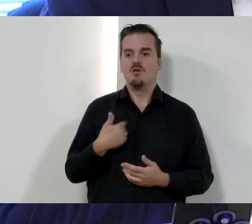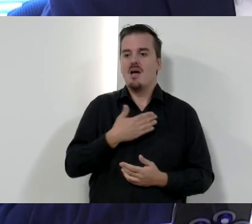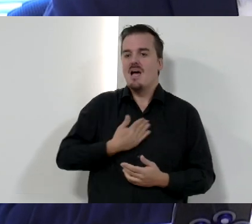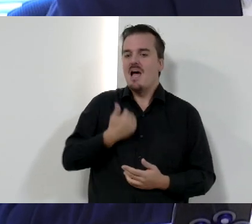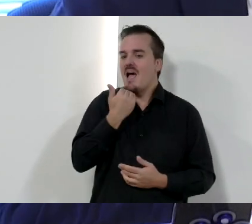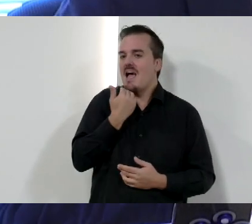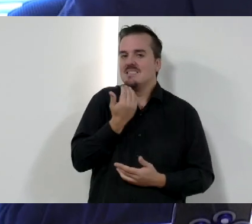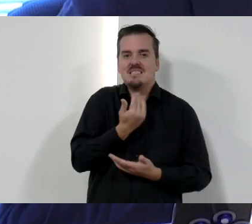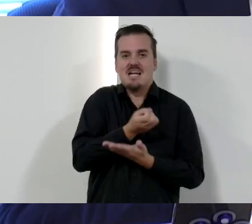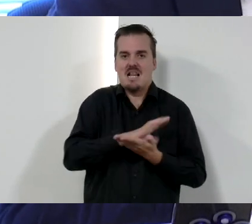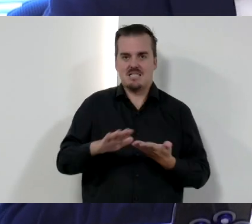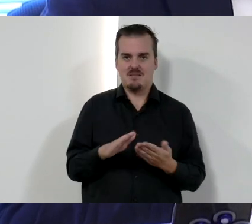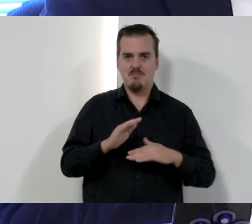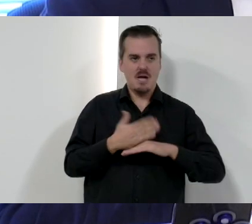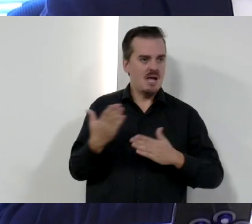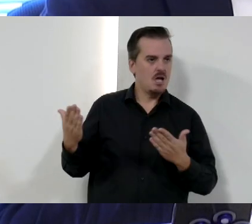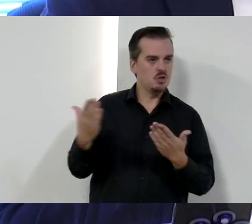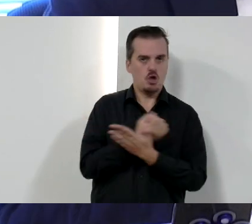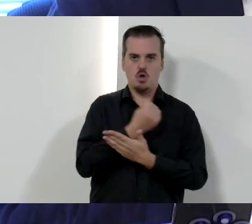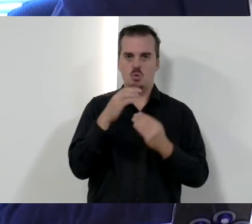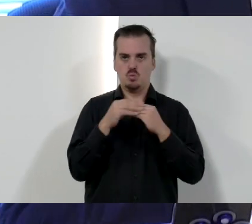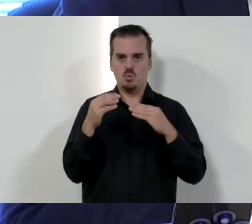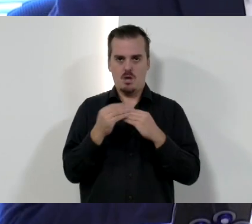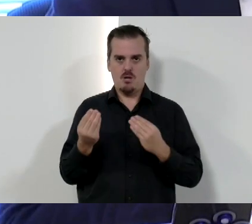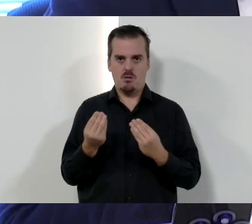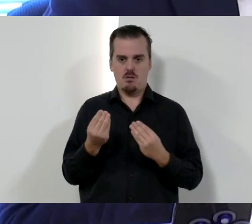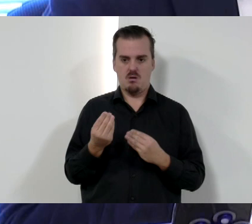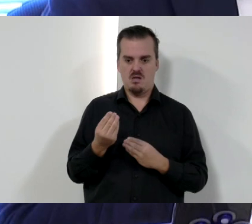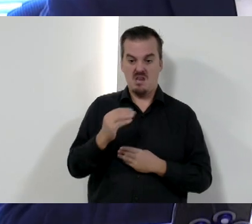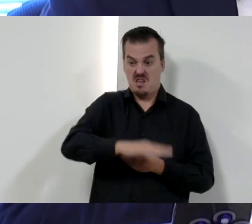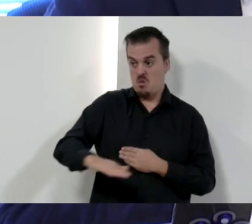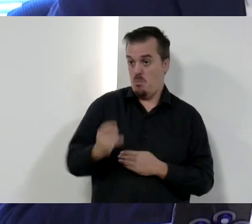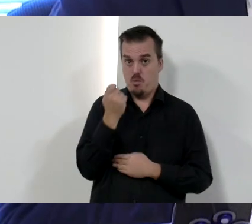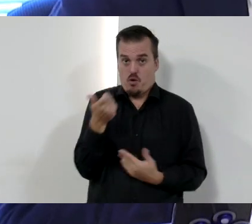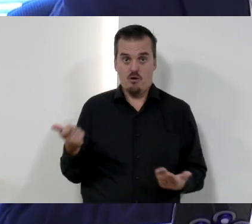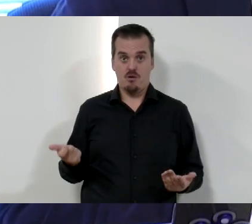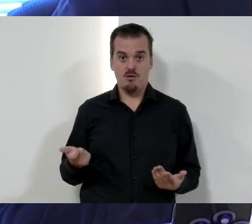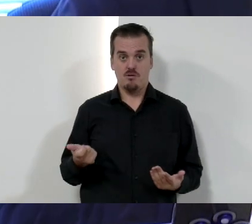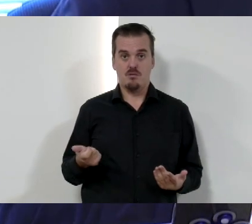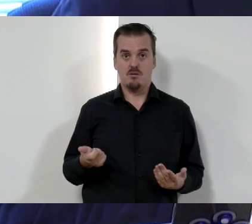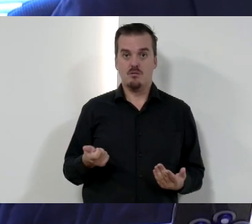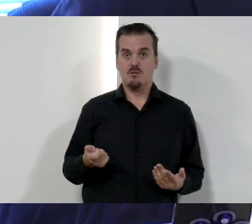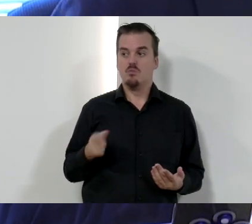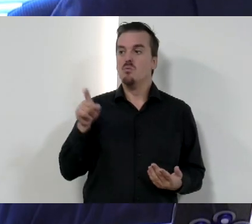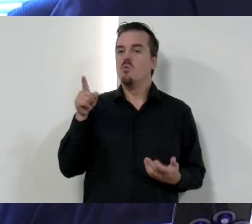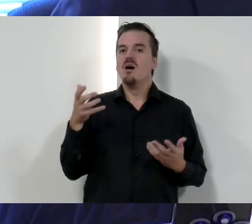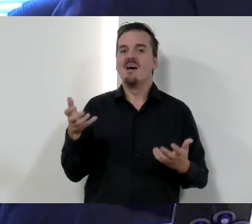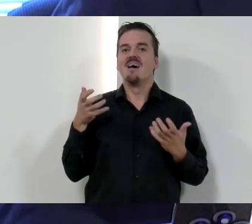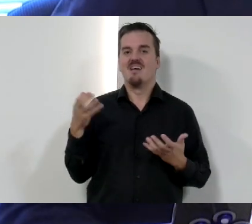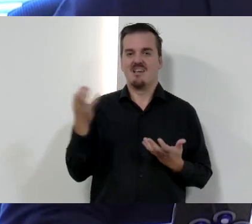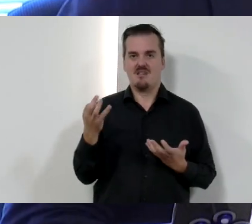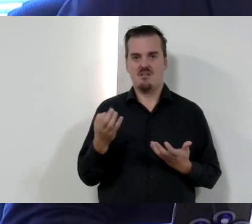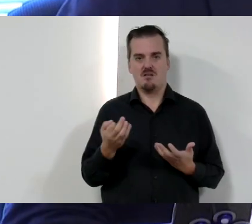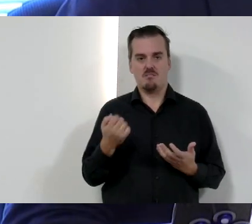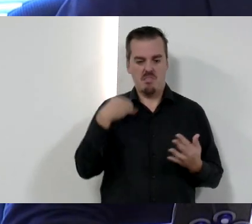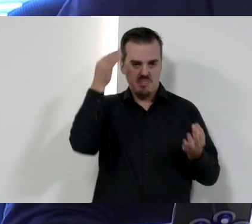Si usted quiere, lo ponemos gratis para todos los usuarios del CAI, que son muy pocos niños. Porque voy a decir una cosa, ¿usted qué gana, no teniendo